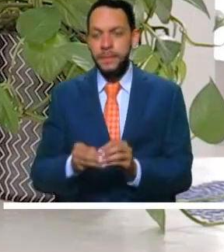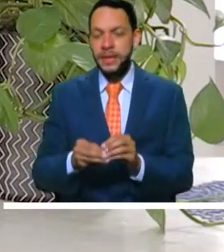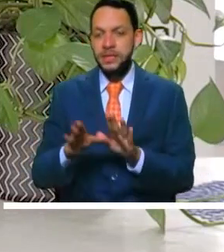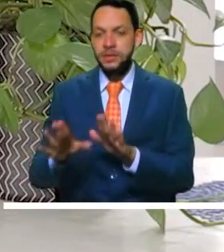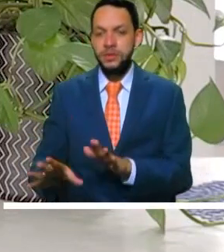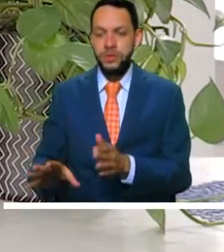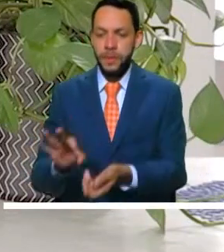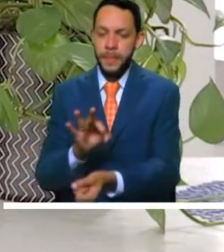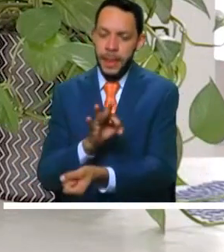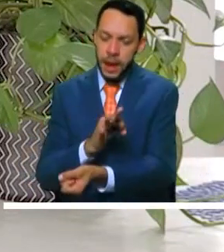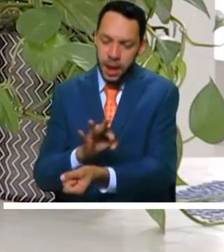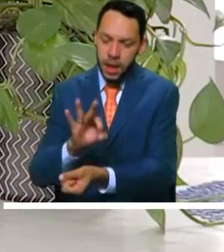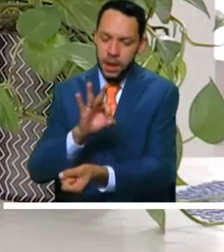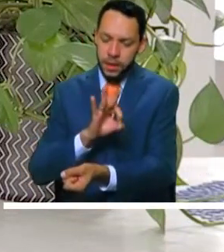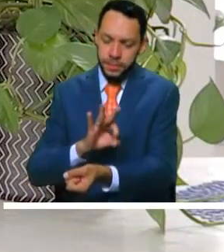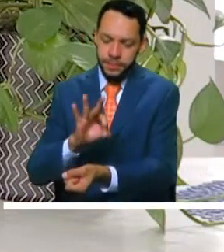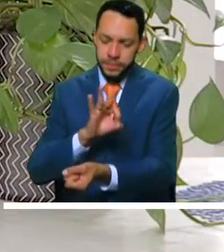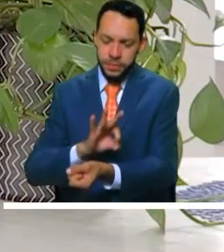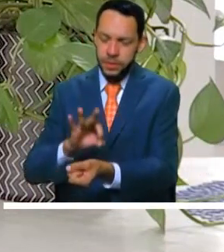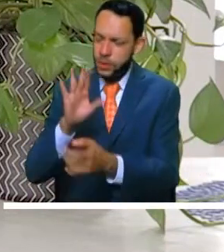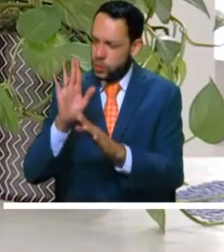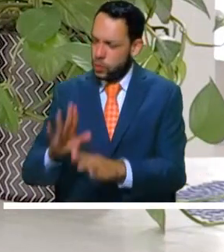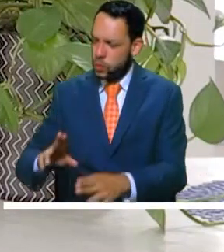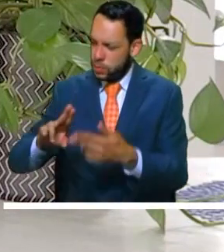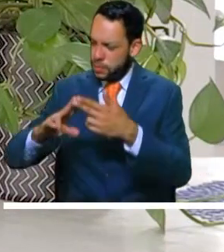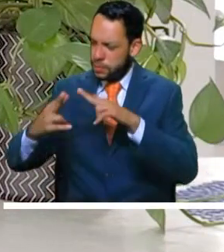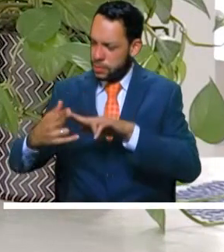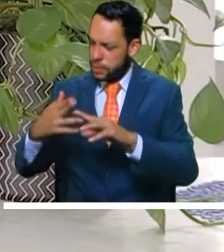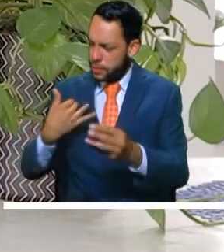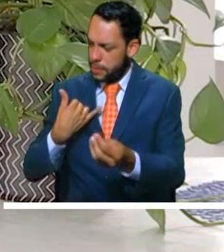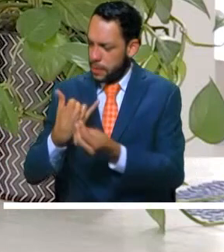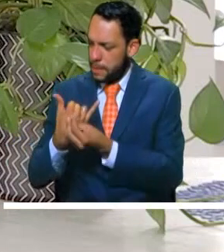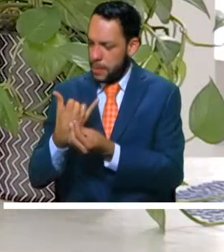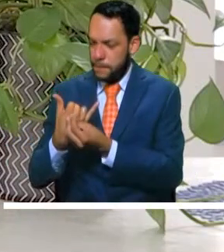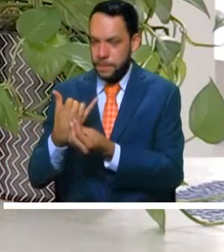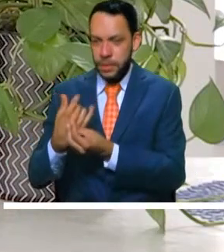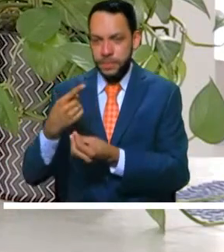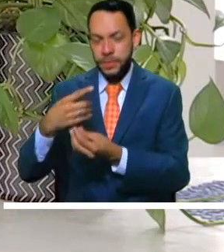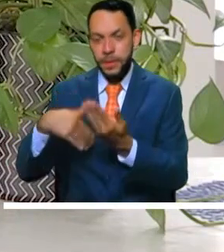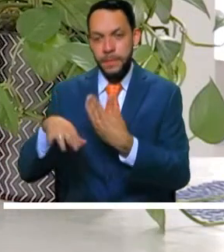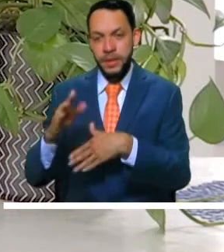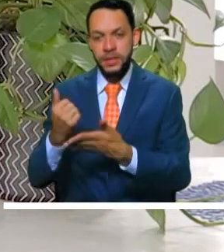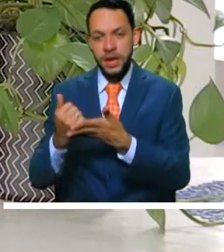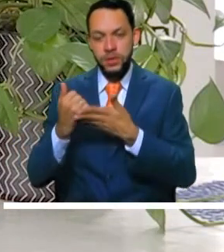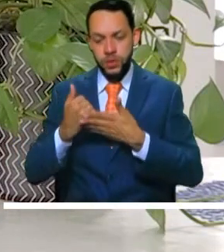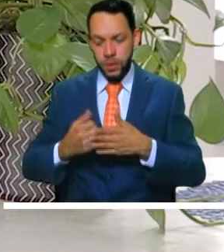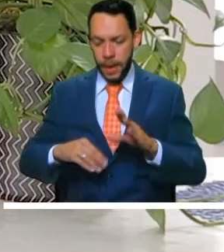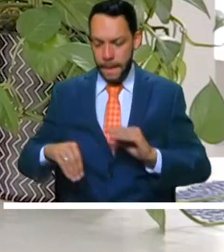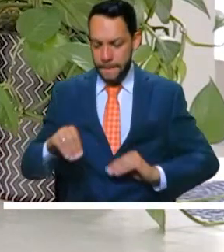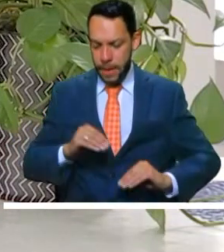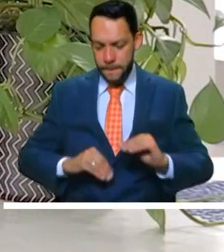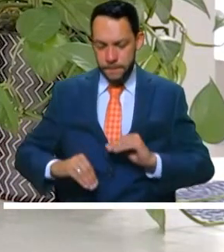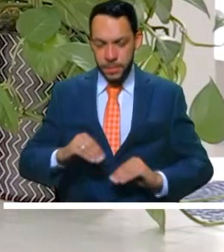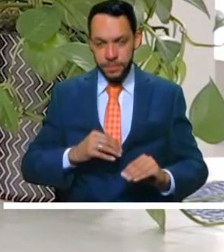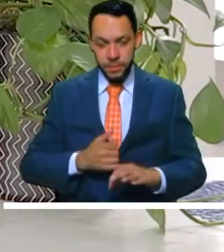grasas saludables, también hay un concepto importante y es las grasas ayudan a parchar el intestino permeable.